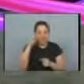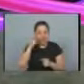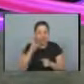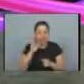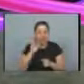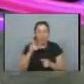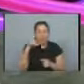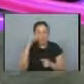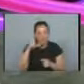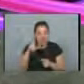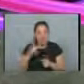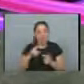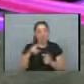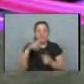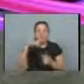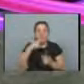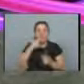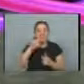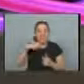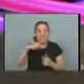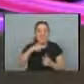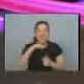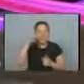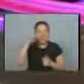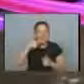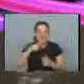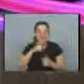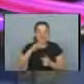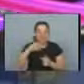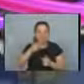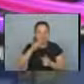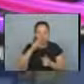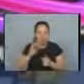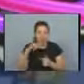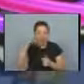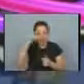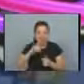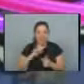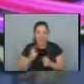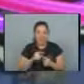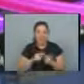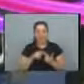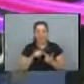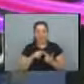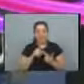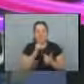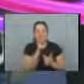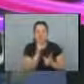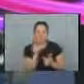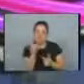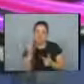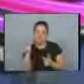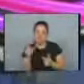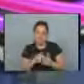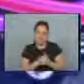Conazo, Santa, Santa, Teste, Mario, Neta. ¿De dónde estabas? Nadie me avisó que estabas al aire y te agarré de pedo. Bueno,